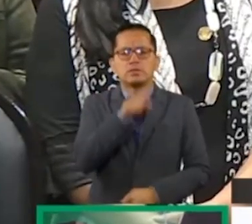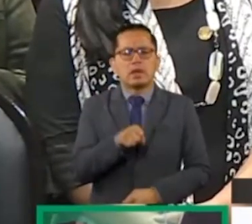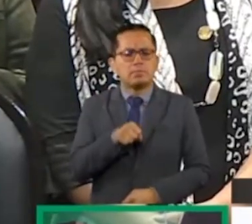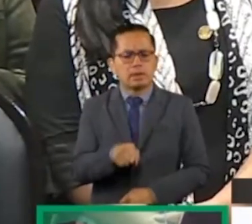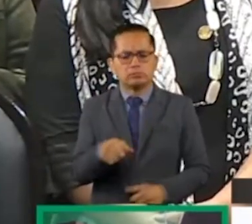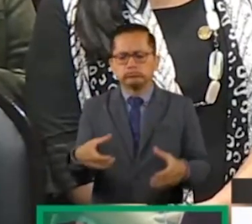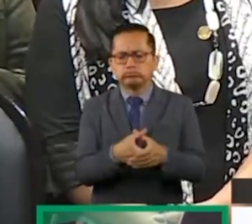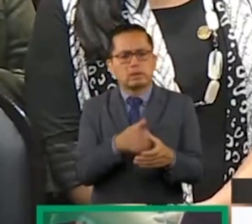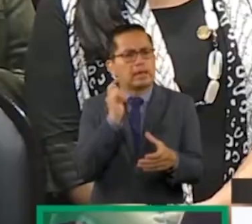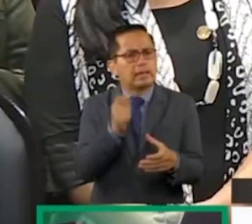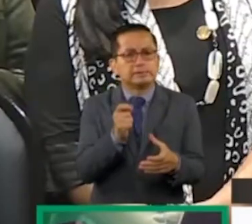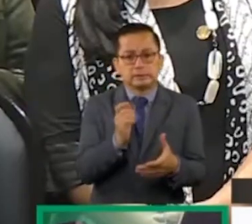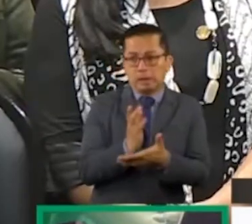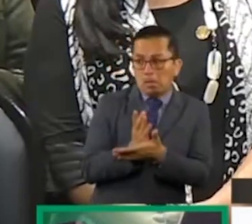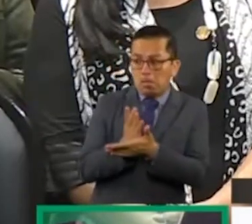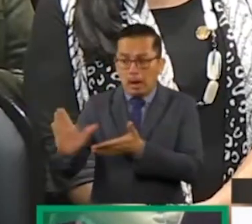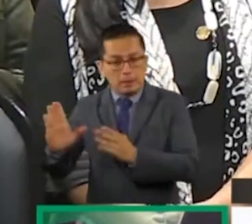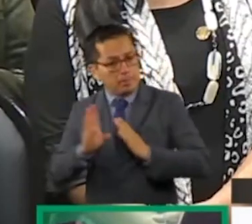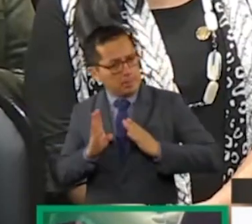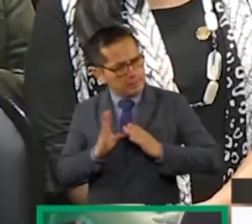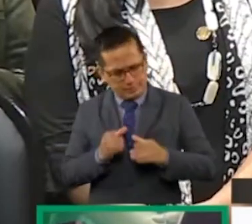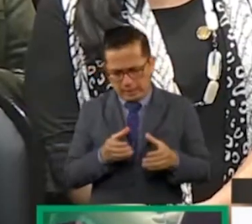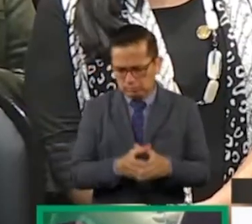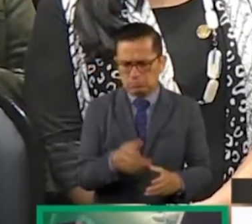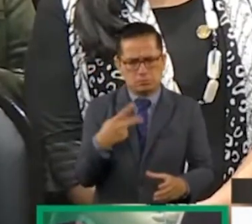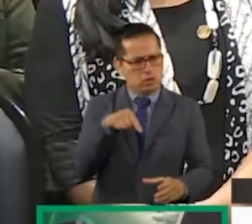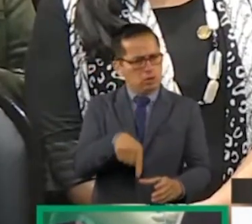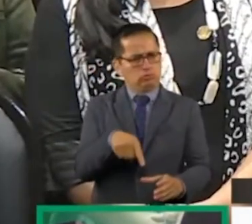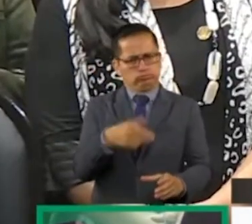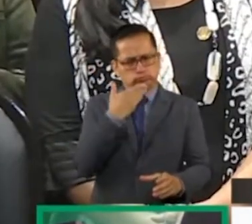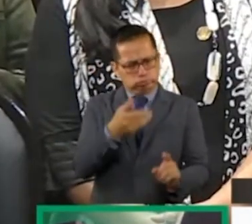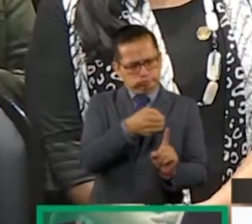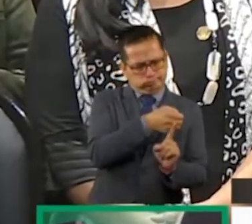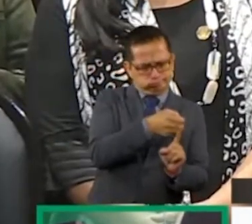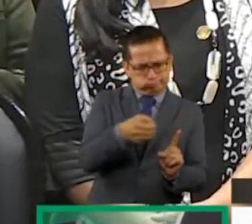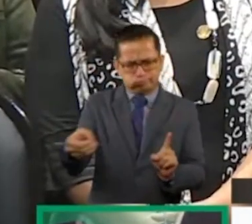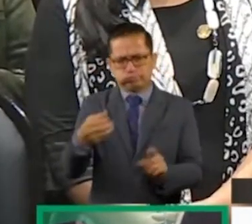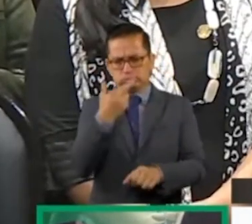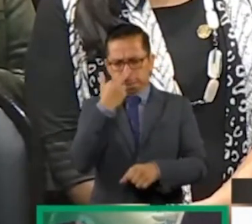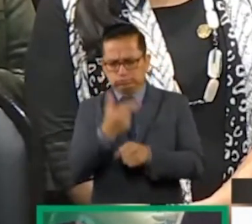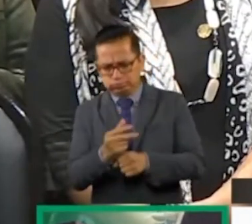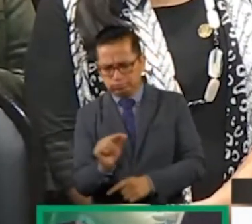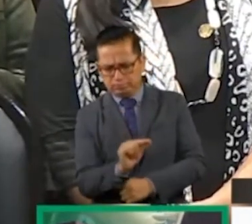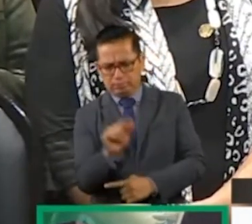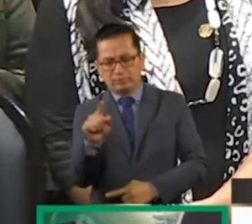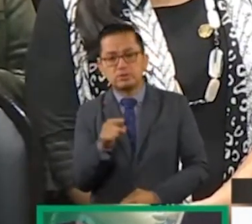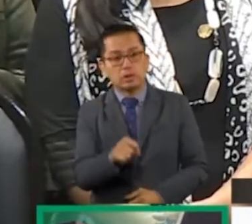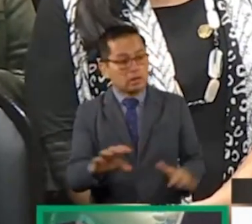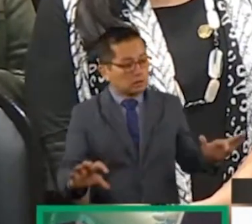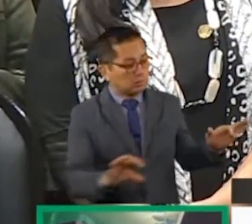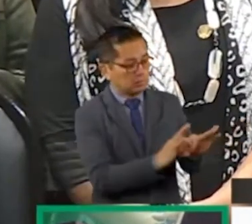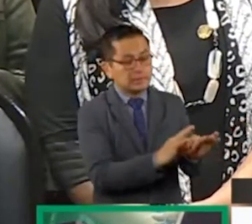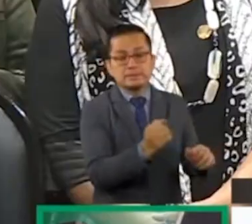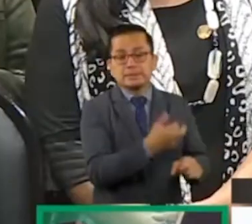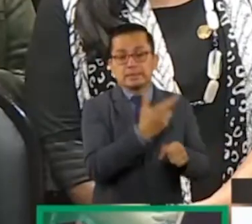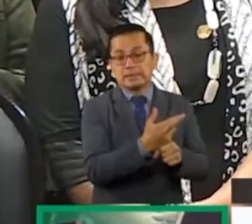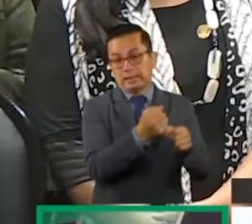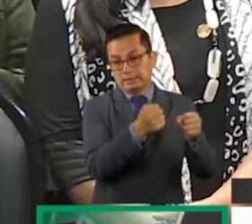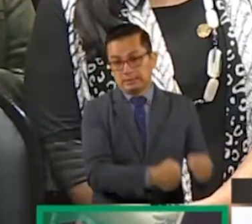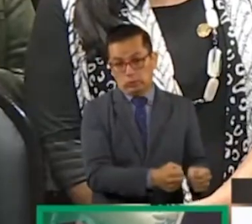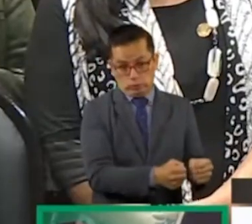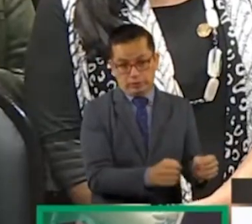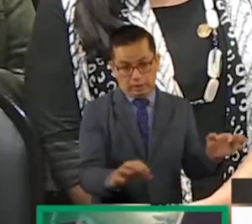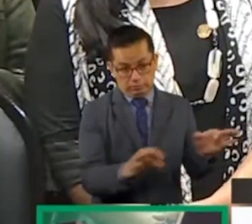carácter civil, disciplinario, profesional, que dependerá de la Secretaría del Ramo de Seguridad Pública. Contendremos